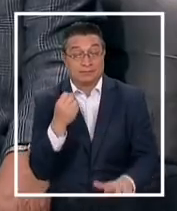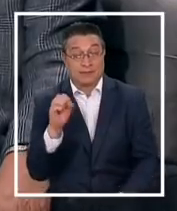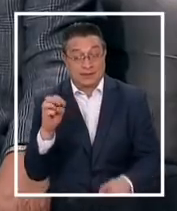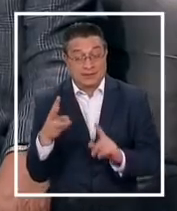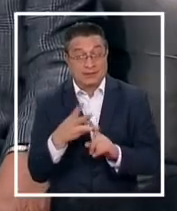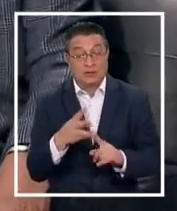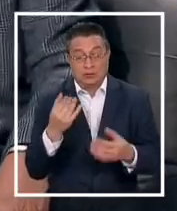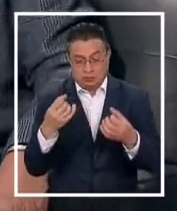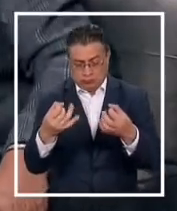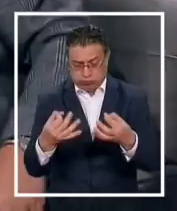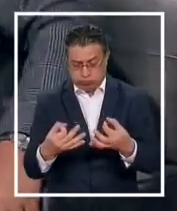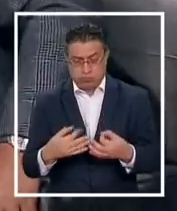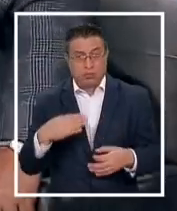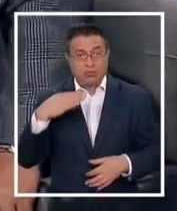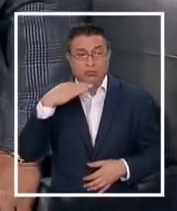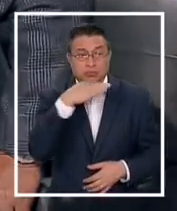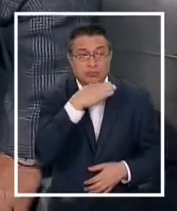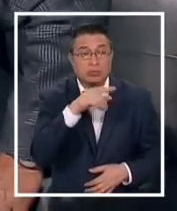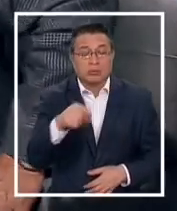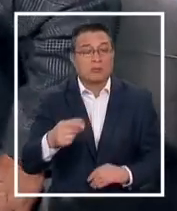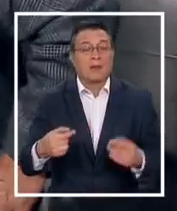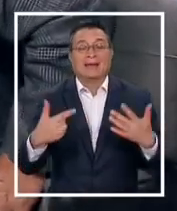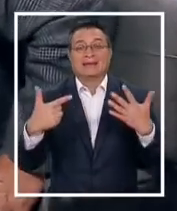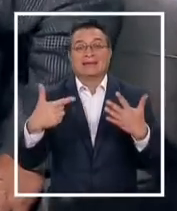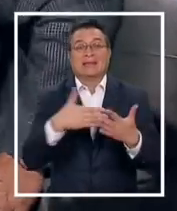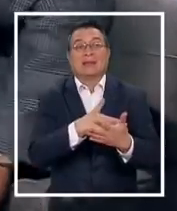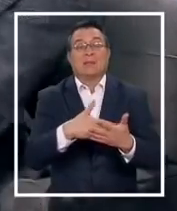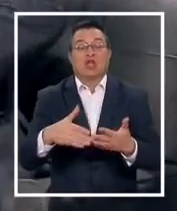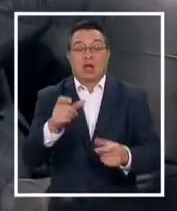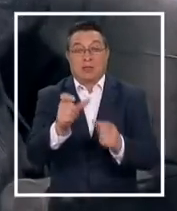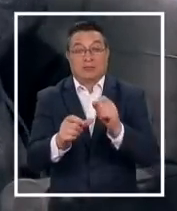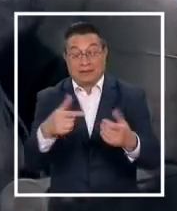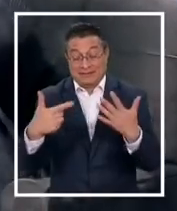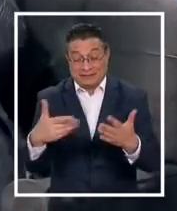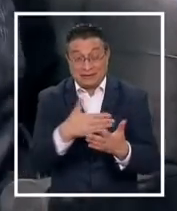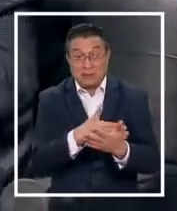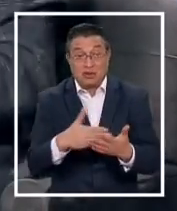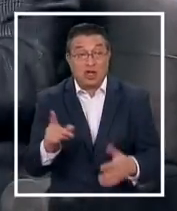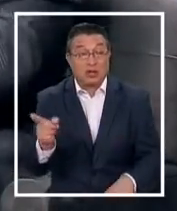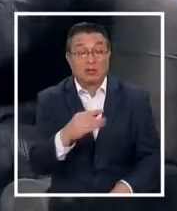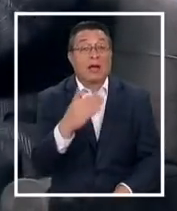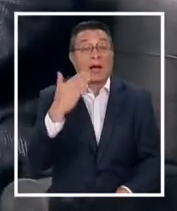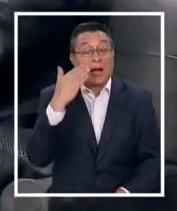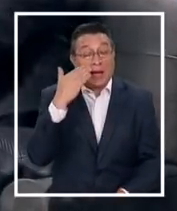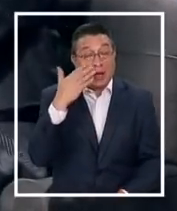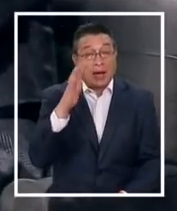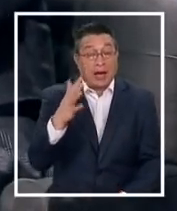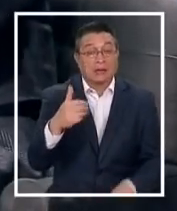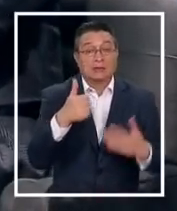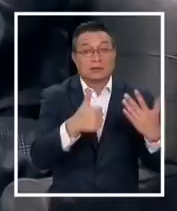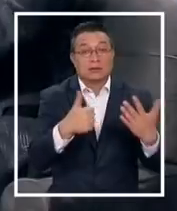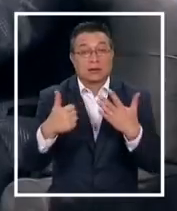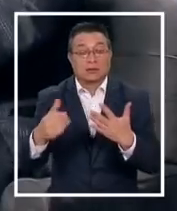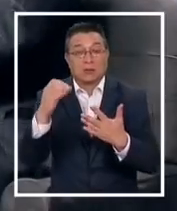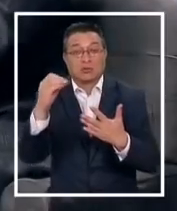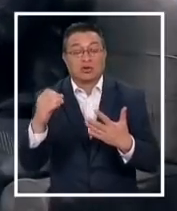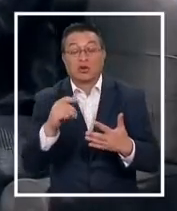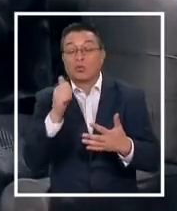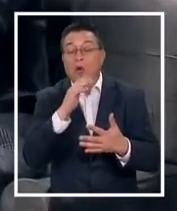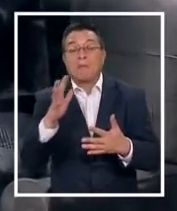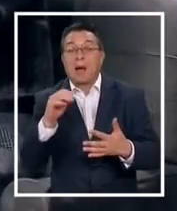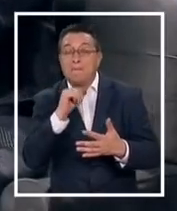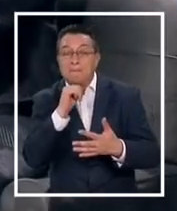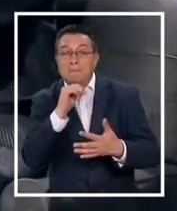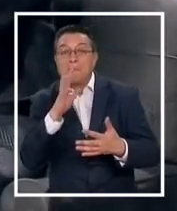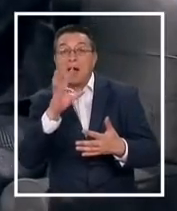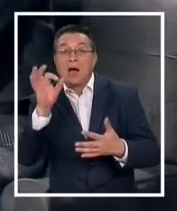hace un cálculo rápido de servilleta, llega como a 7 millones de personas. Y de esas 7 millones, casi 2/3 son de los últimos quintiles, o sea, de los